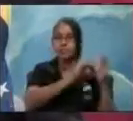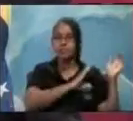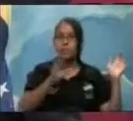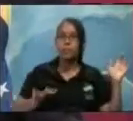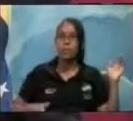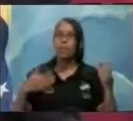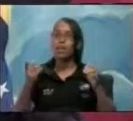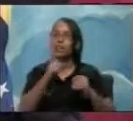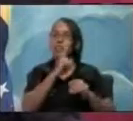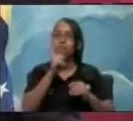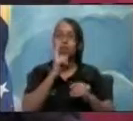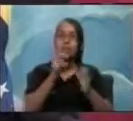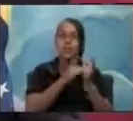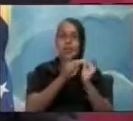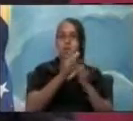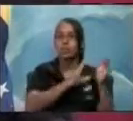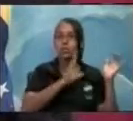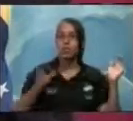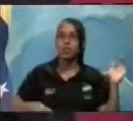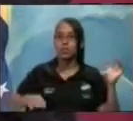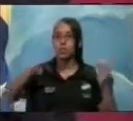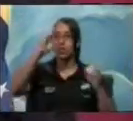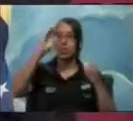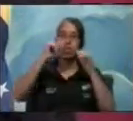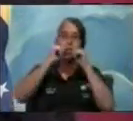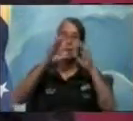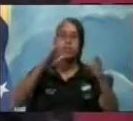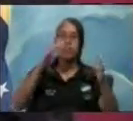se llama Jesucristo. Que Dios les bendiga.